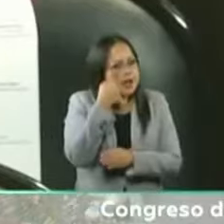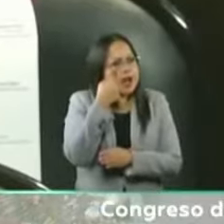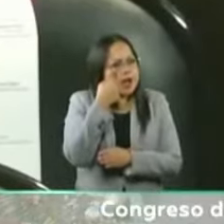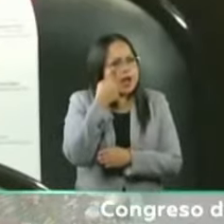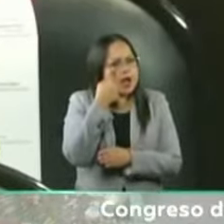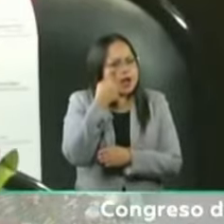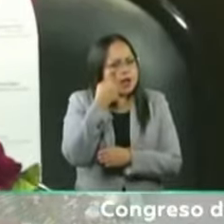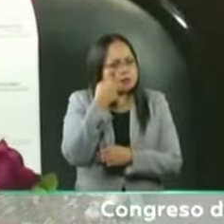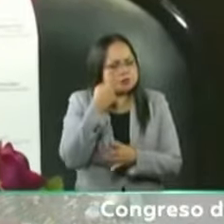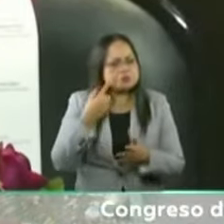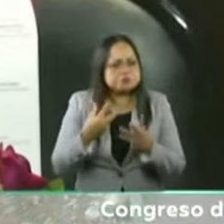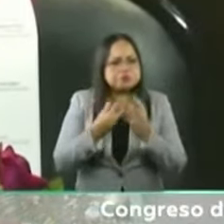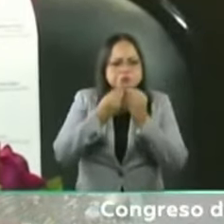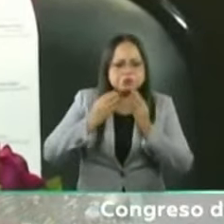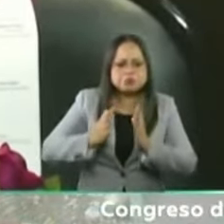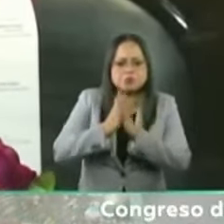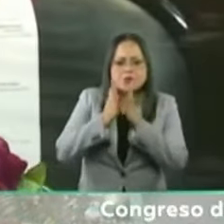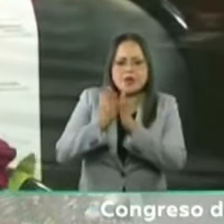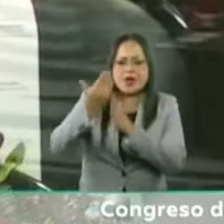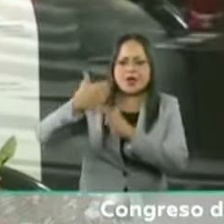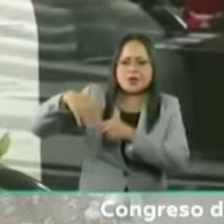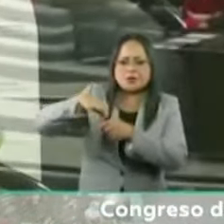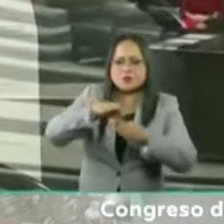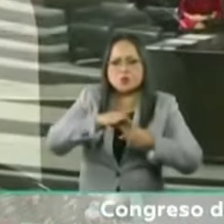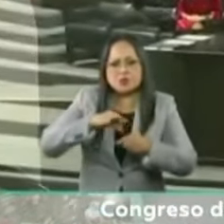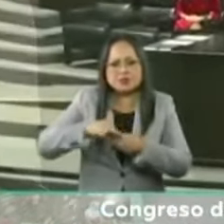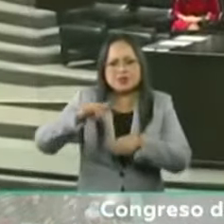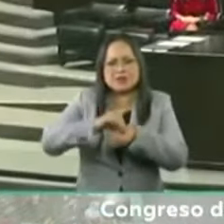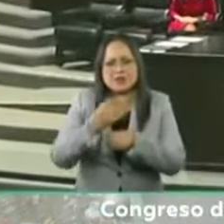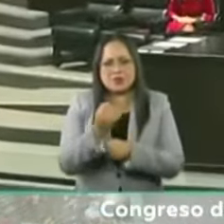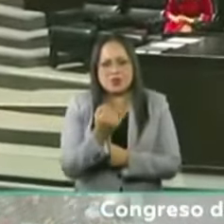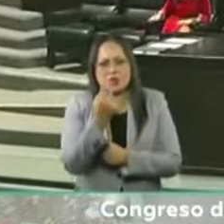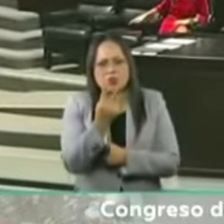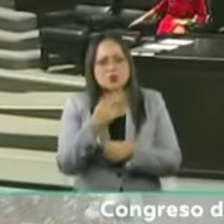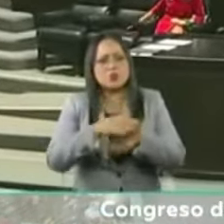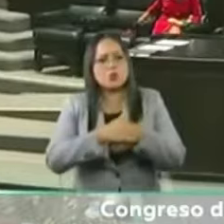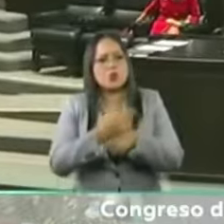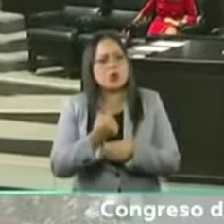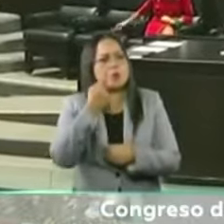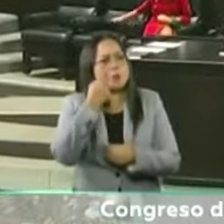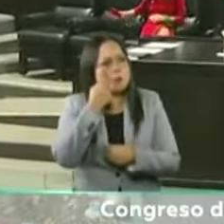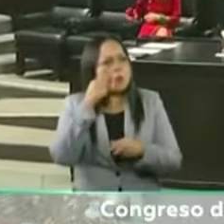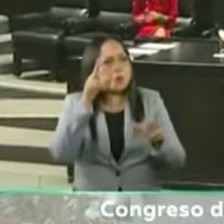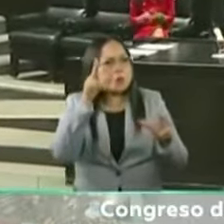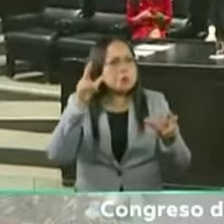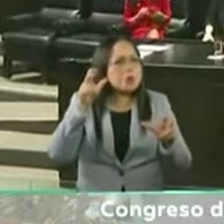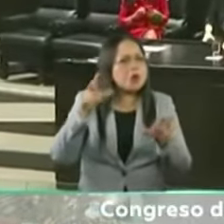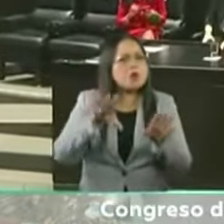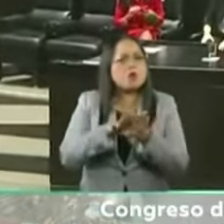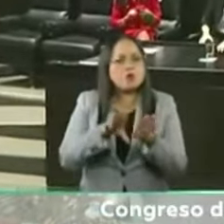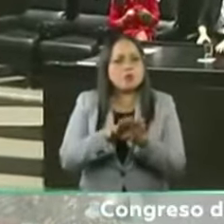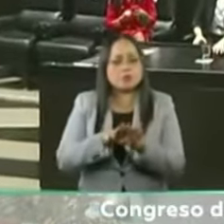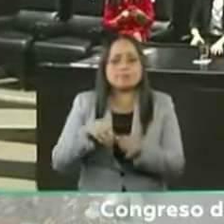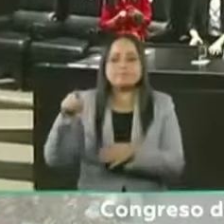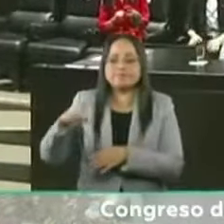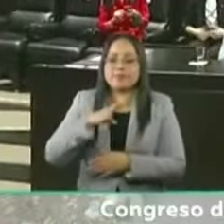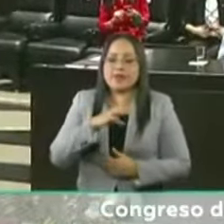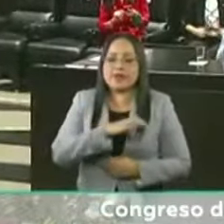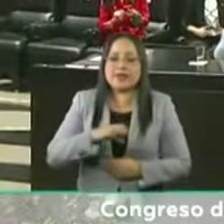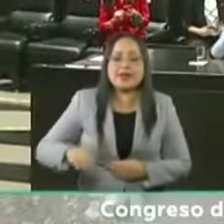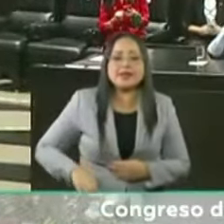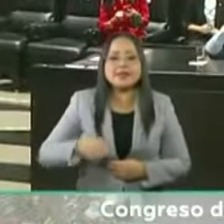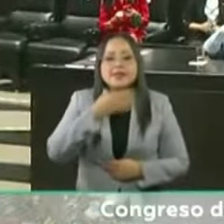Armadas Mexicanas. Así que bueno, Gaby, estos son los detalles. Se espera que después que salga, después que termine de rendir protesta, y este